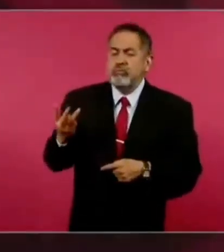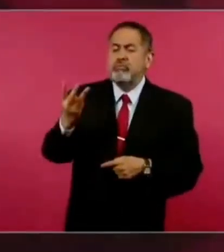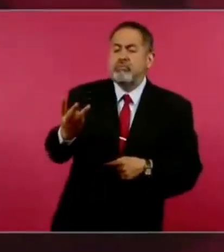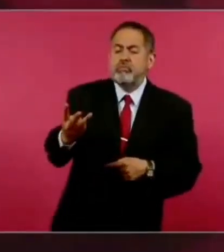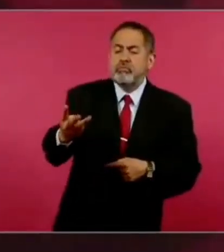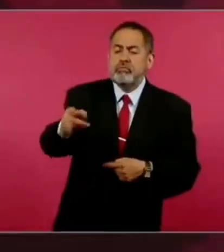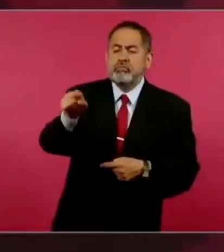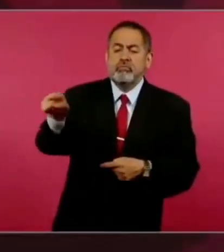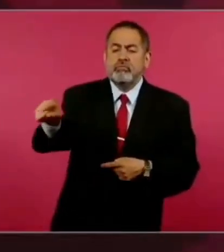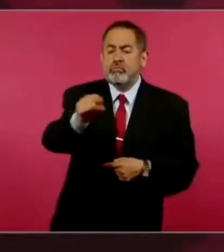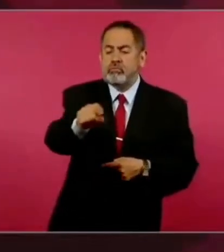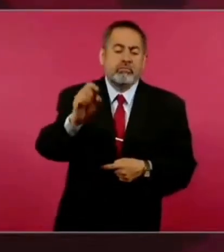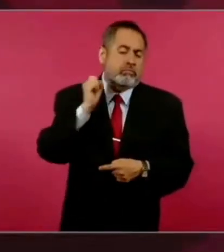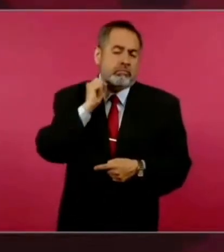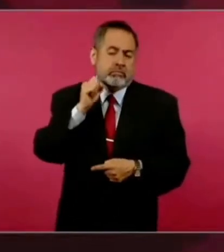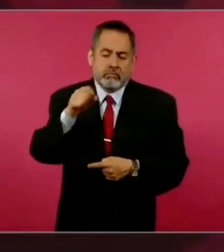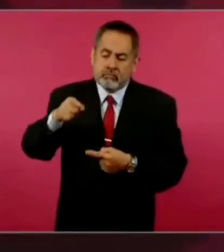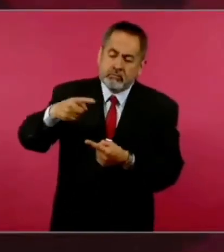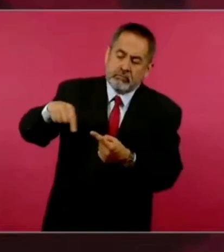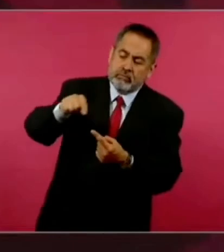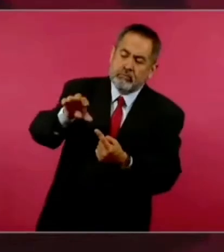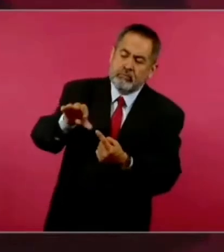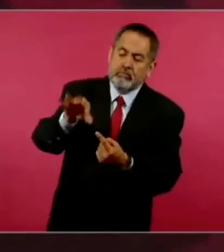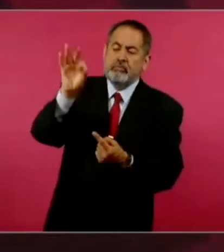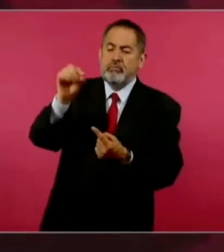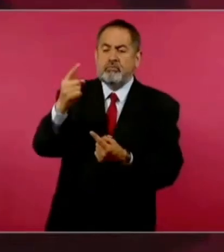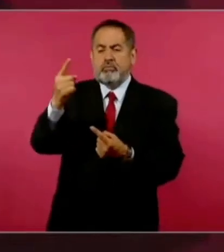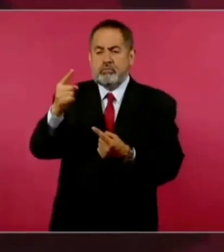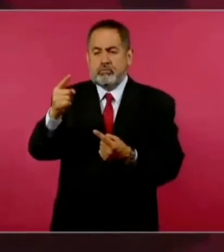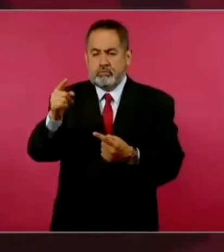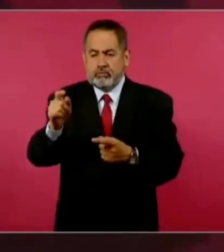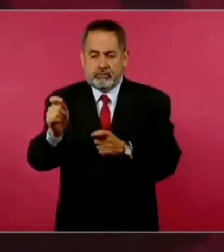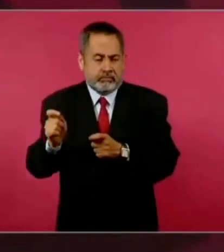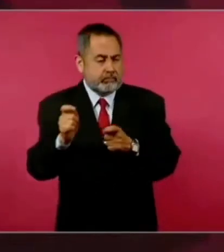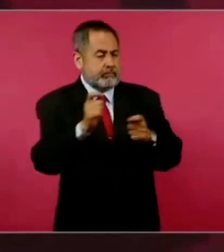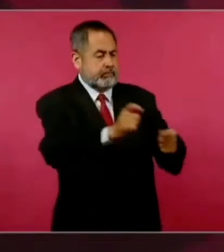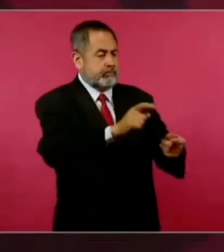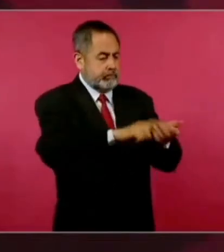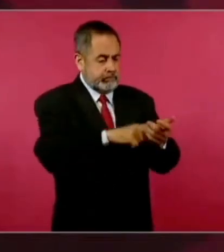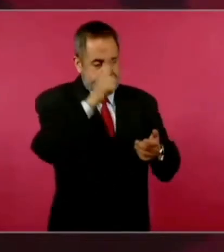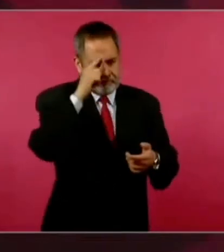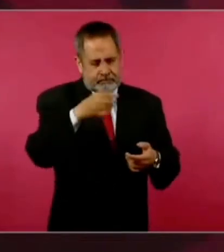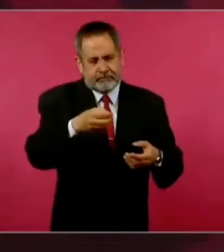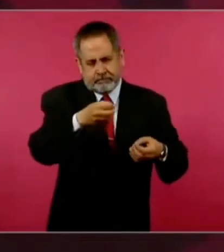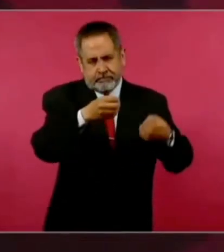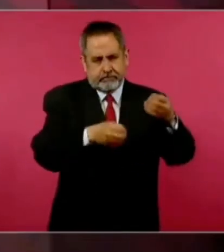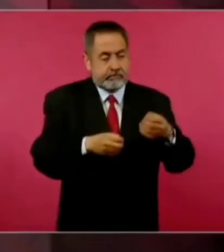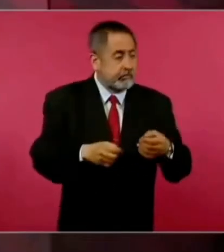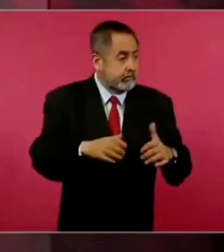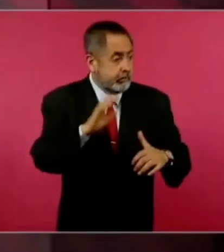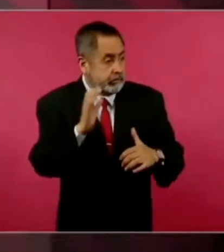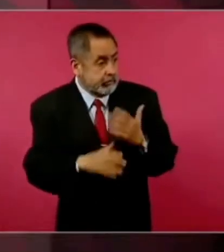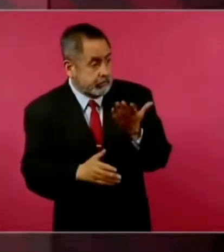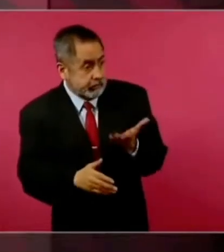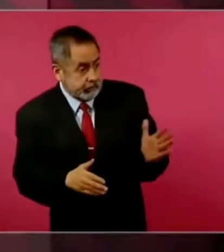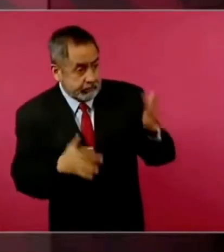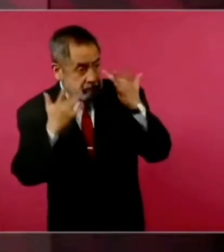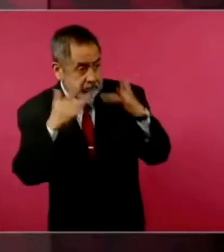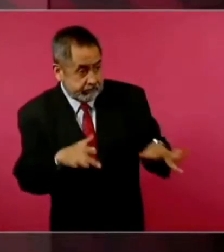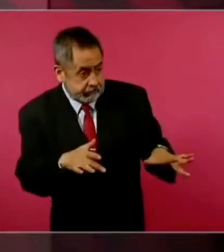para la sustitución de ministros que se van jubilando,